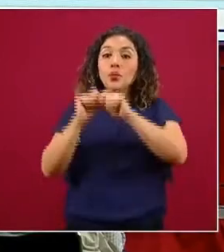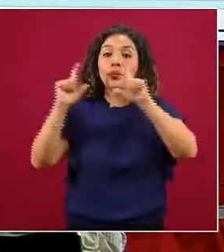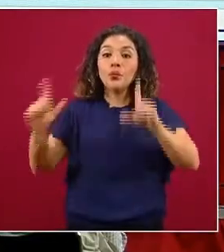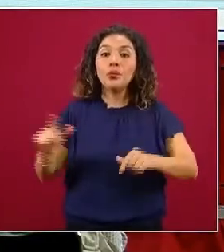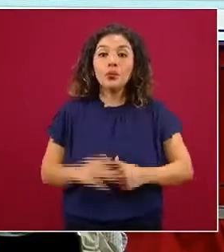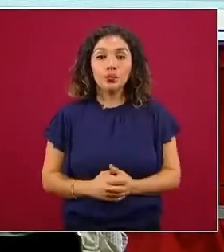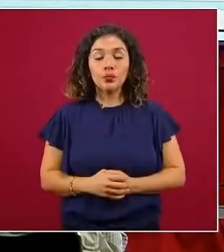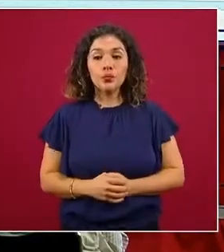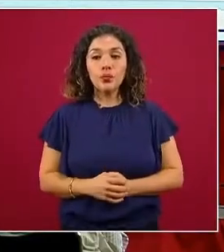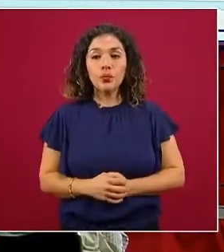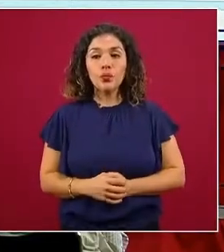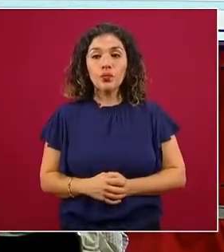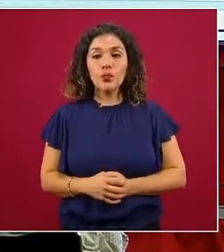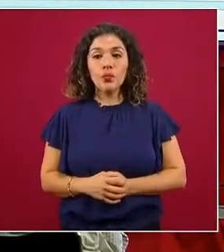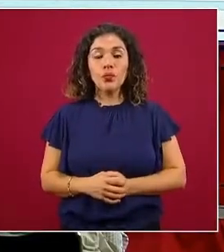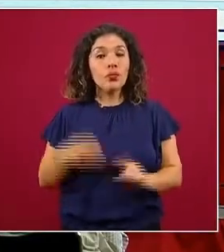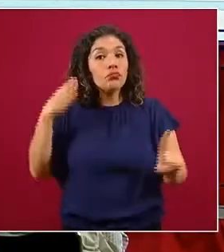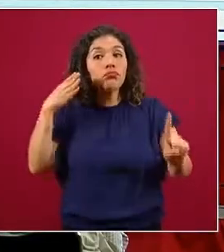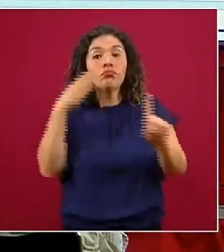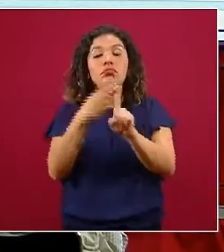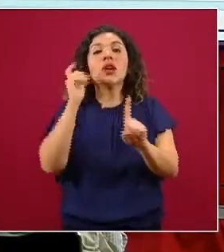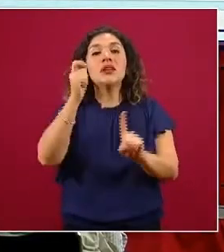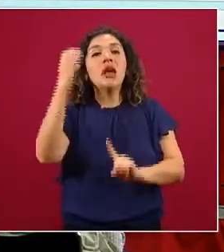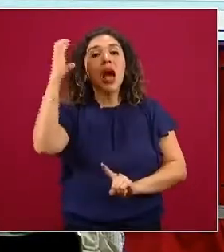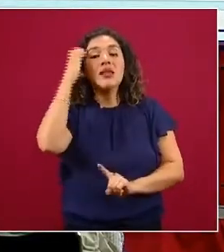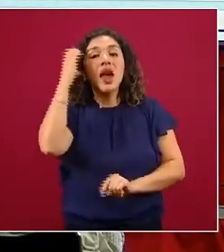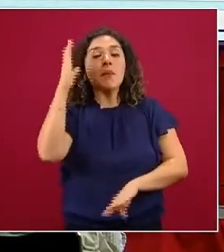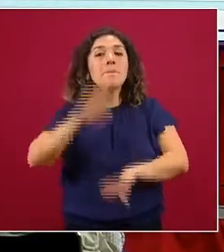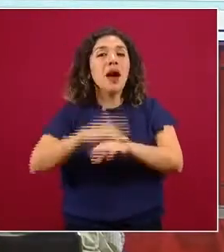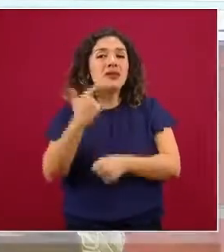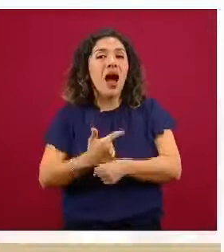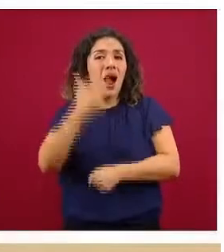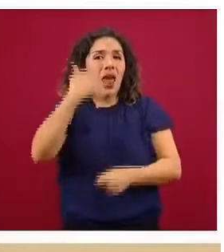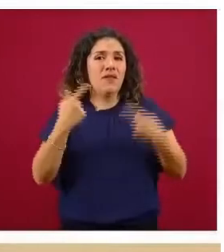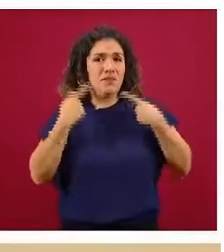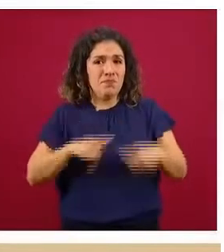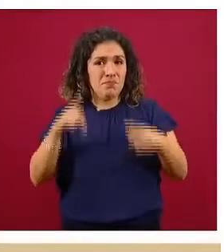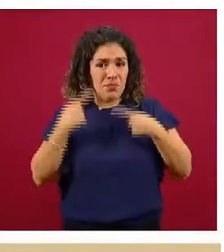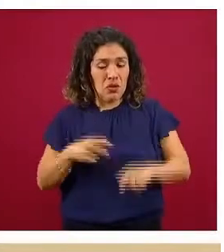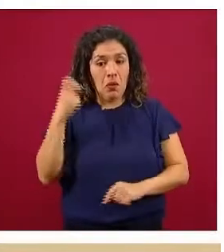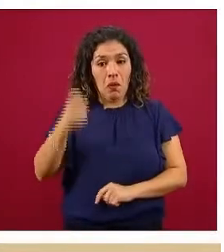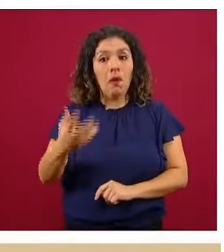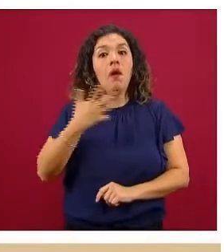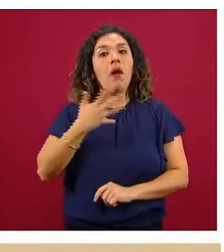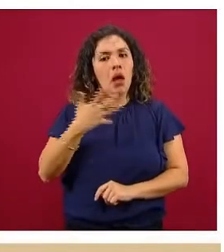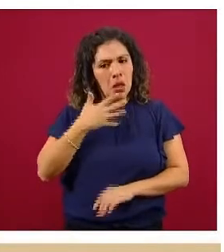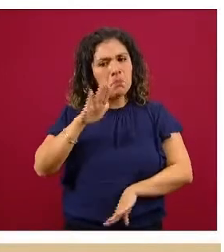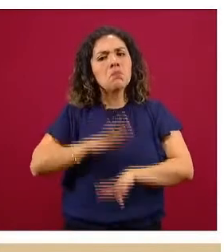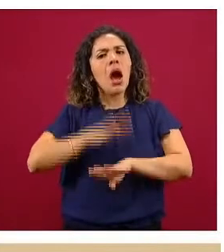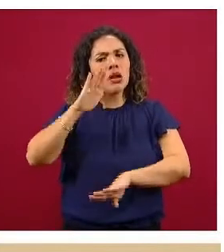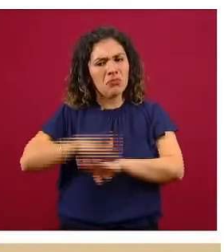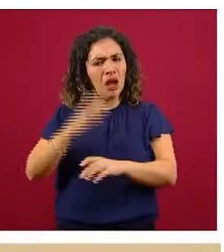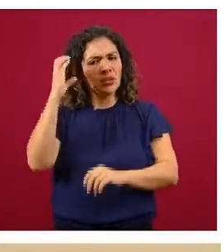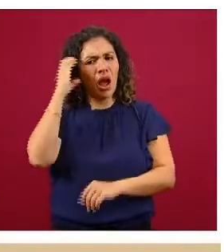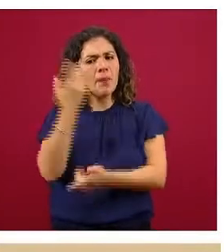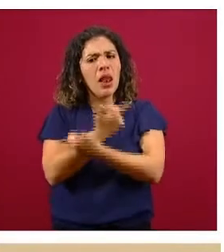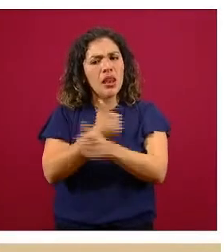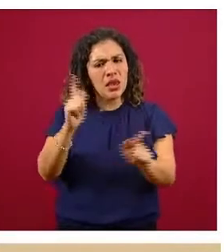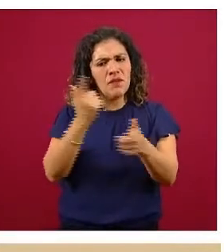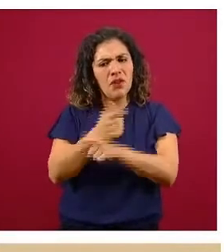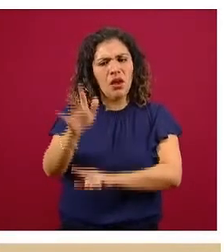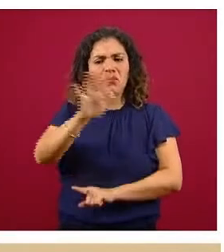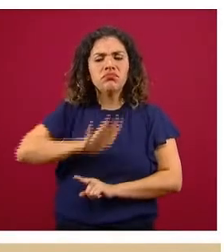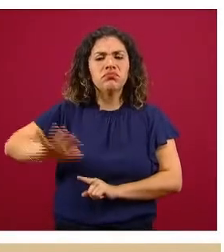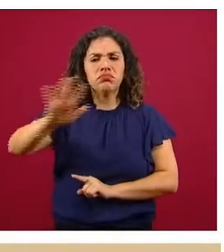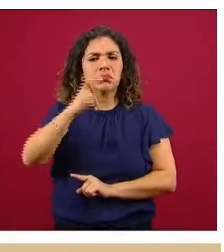diapositiva específicamente para las camas críticas. Aquí hay mayor disponibilidad, de hecho son las camas